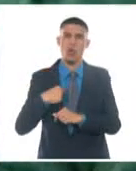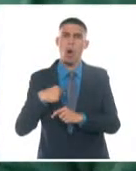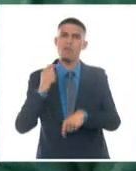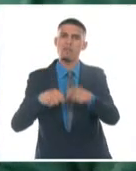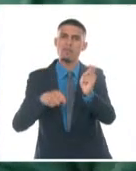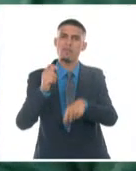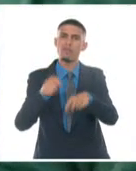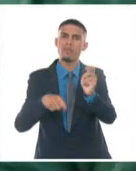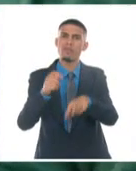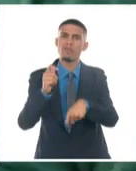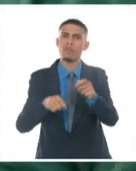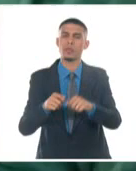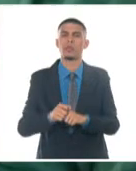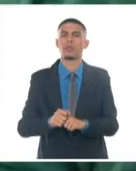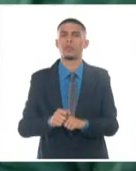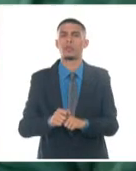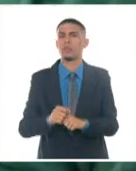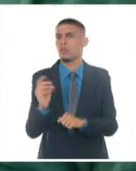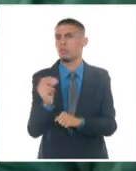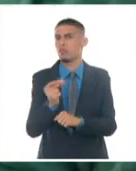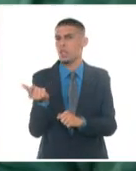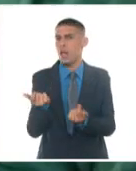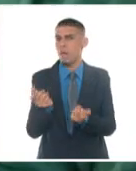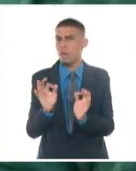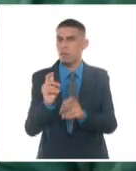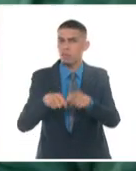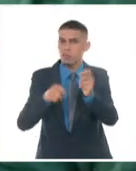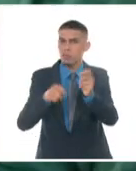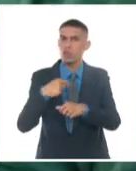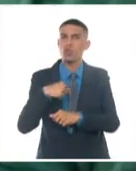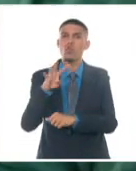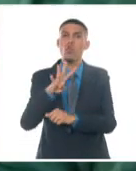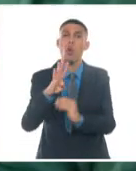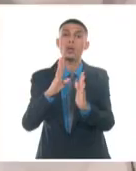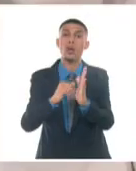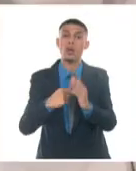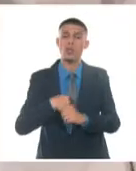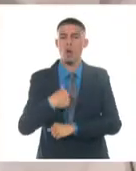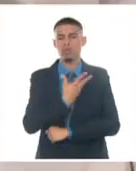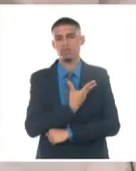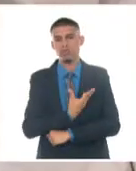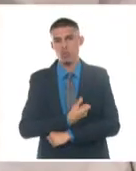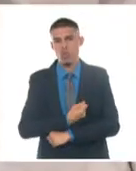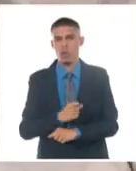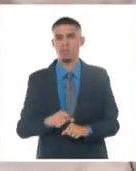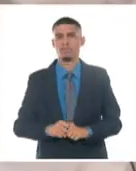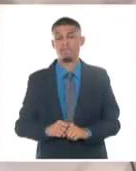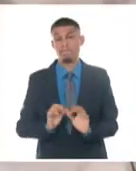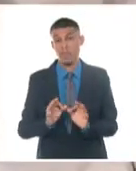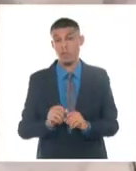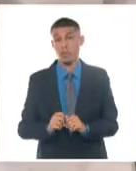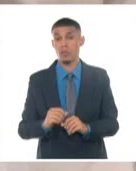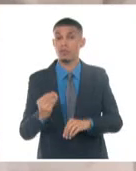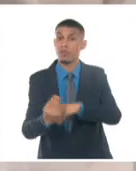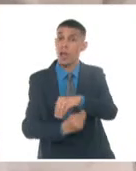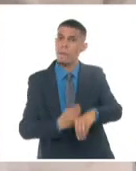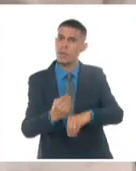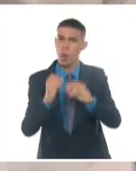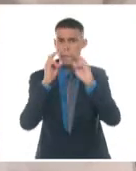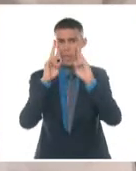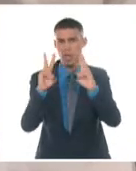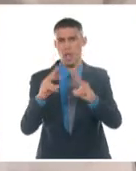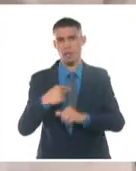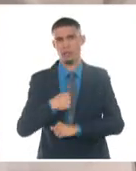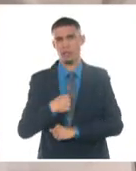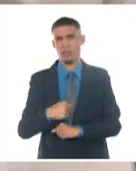que de mínimo acceso. Tuve 4 meses sufriendo. 4 meses que me transformaron la vida, pero